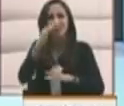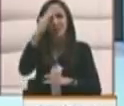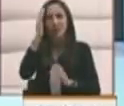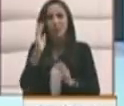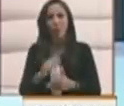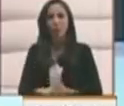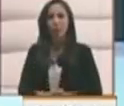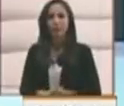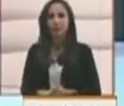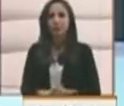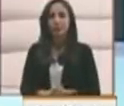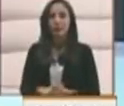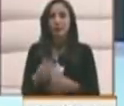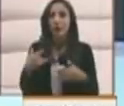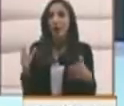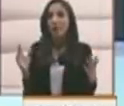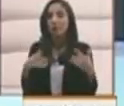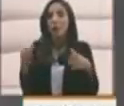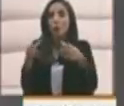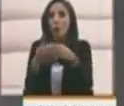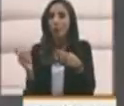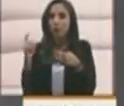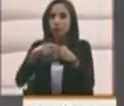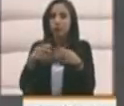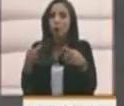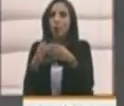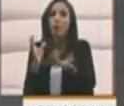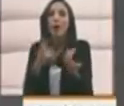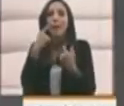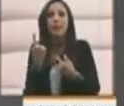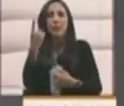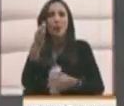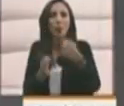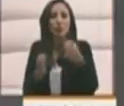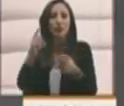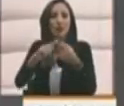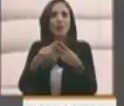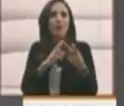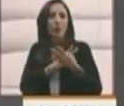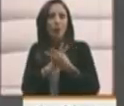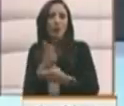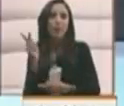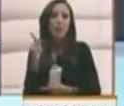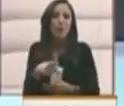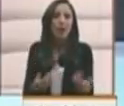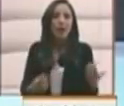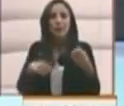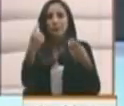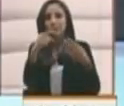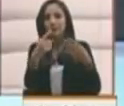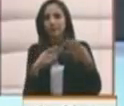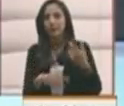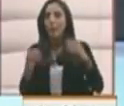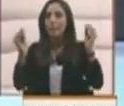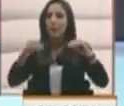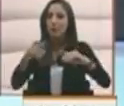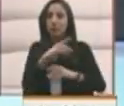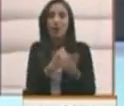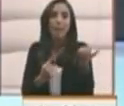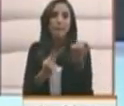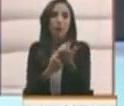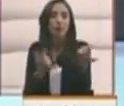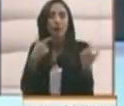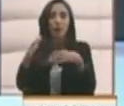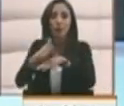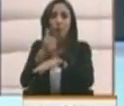que en las filas de la oposición venezolana, que en las filas de Primero Justicia, que en las filas de Voluntad Popular, etcétera, etcétera, ya